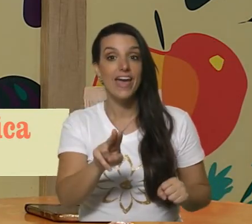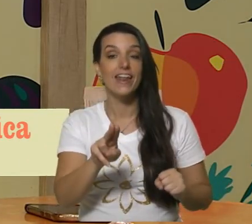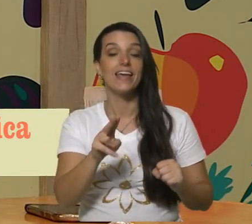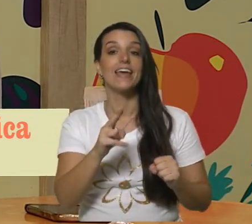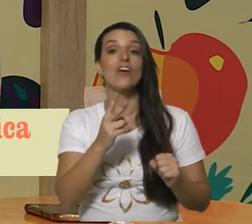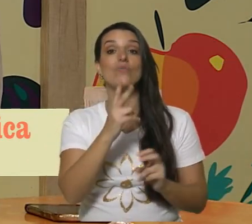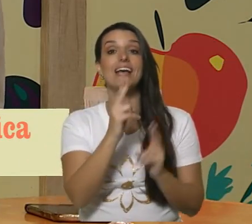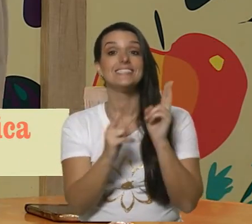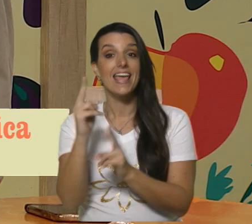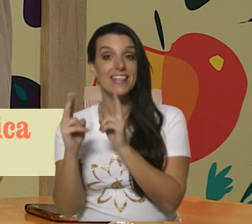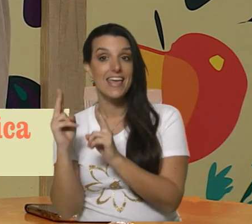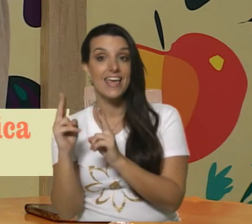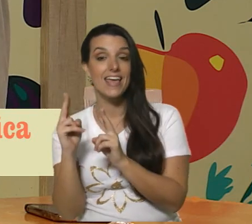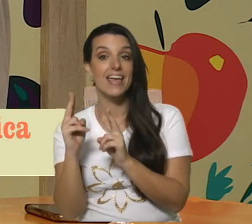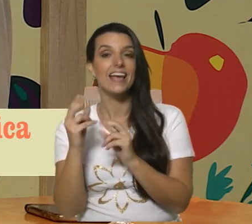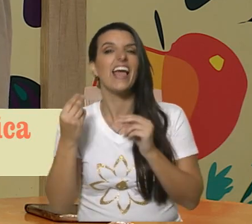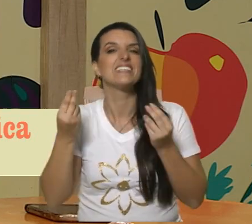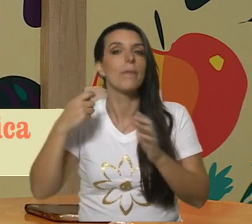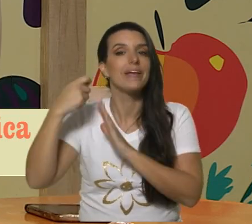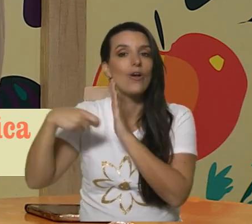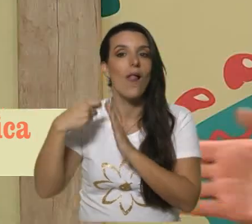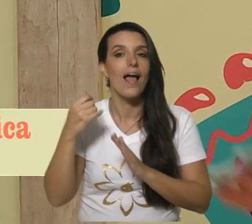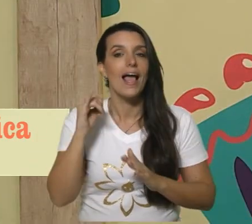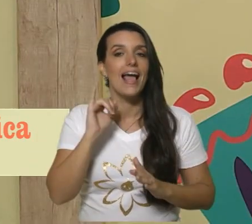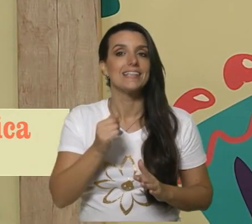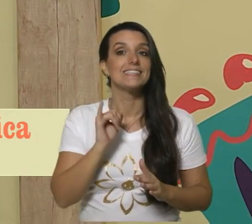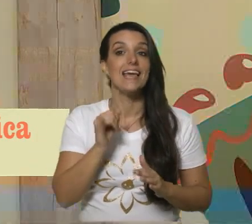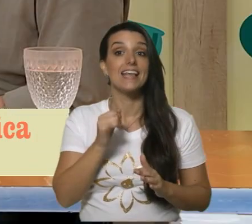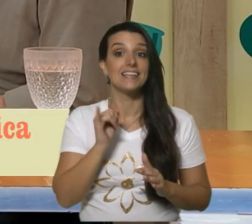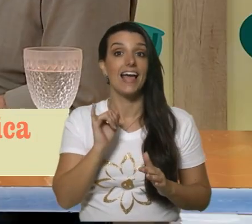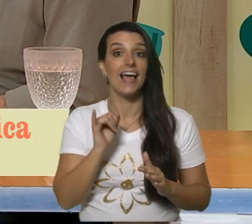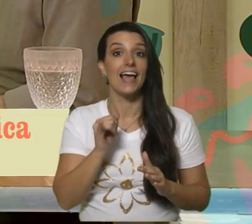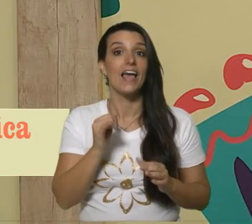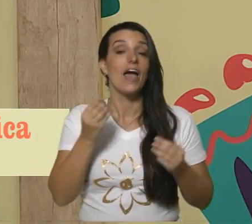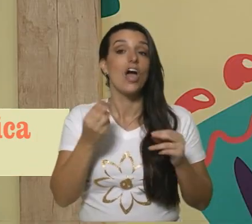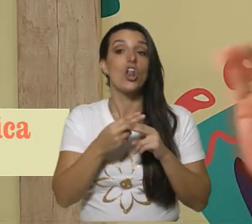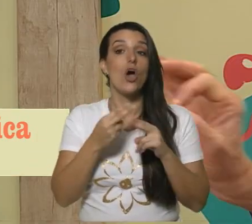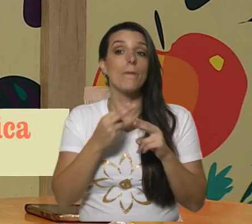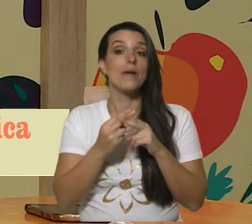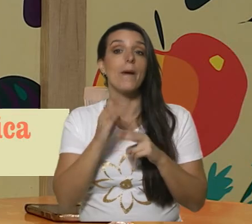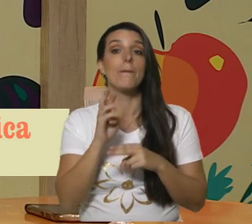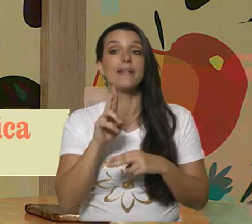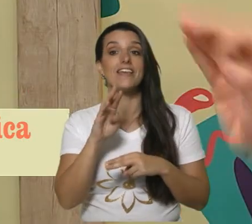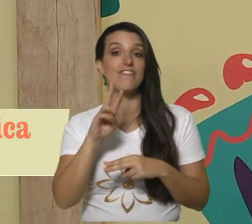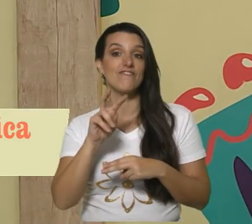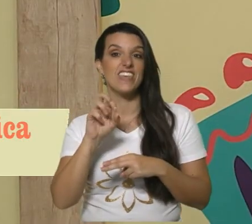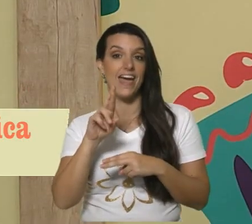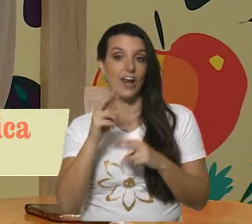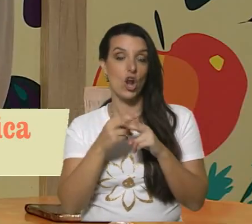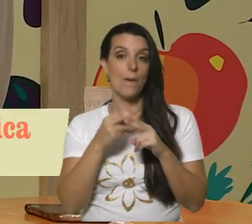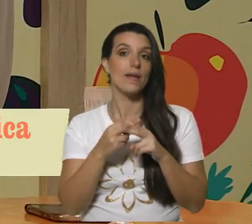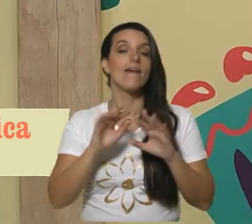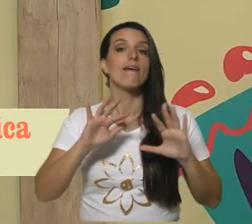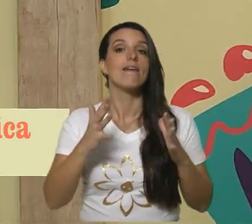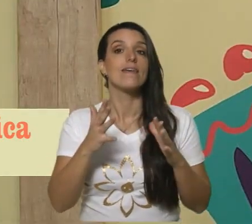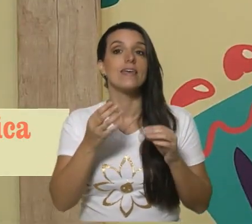serie de ciencia ficción puede ser Cómo se pronuncia se lama prier prier sí prier genial y